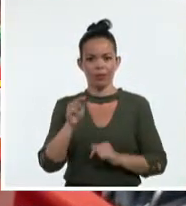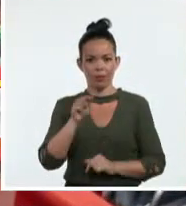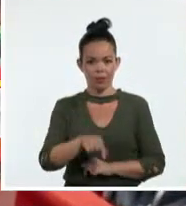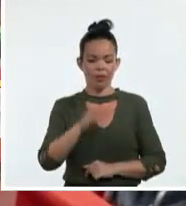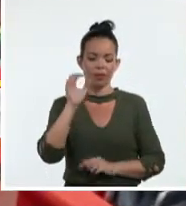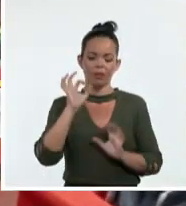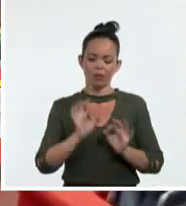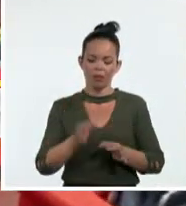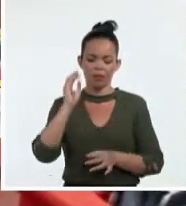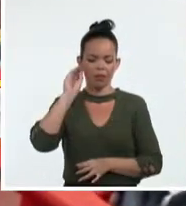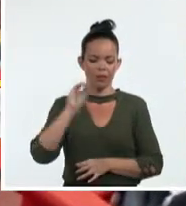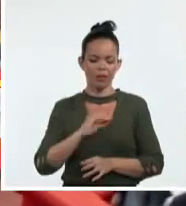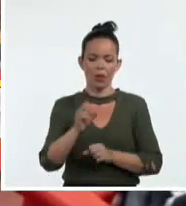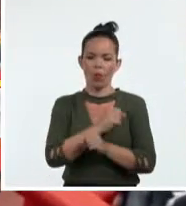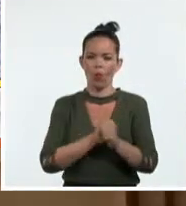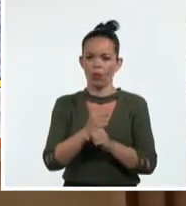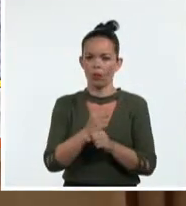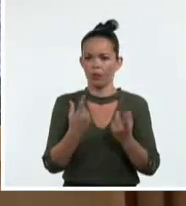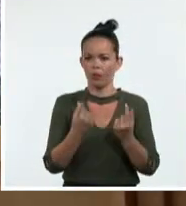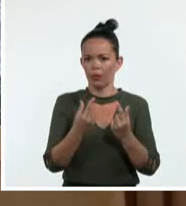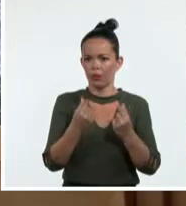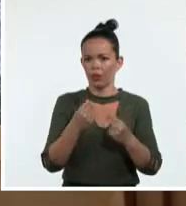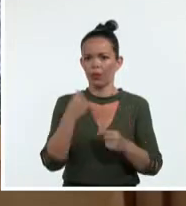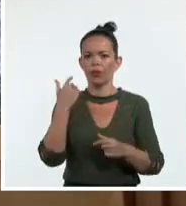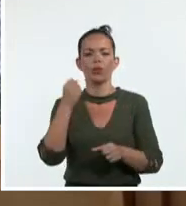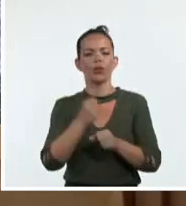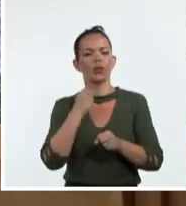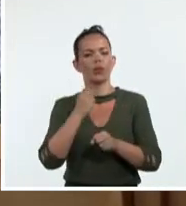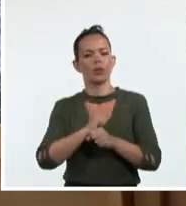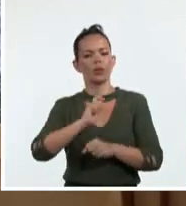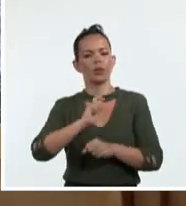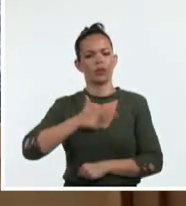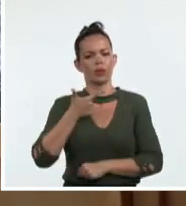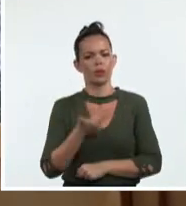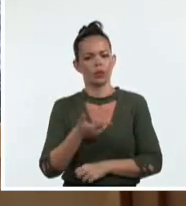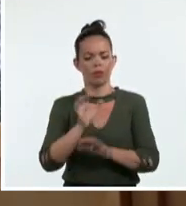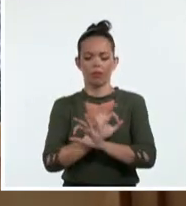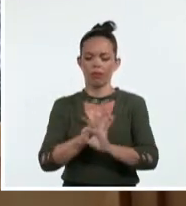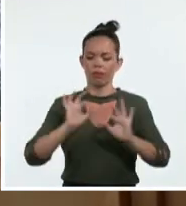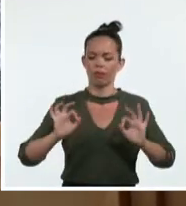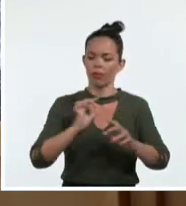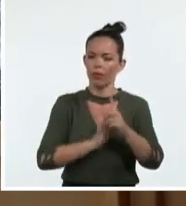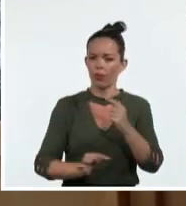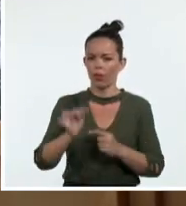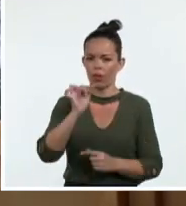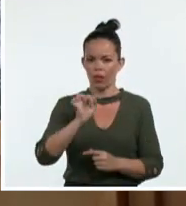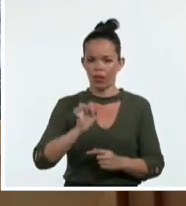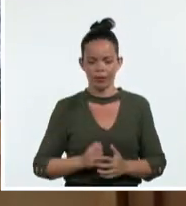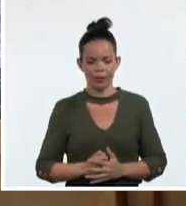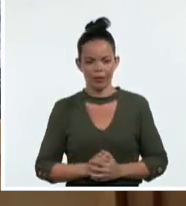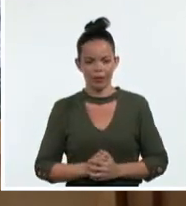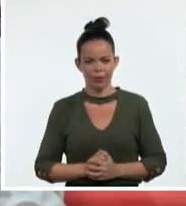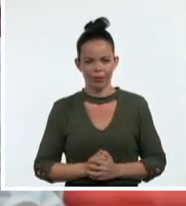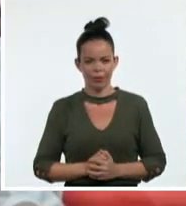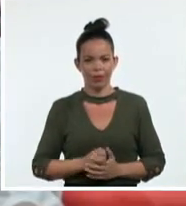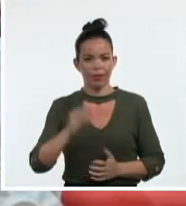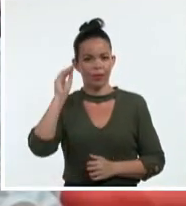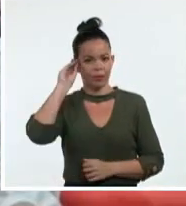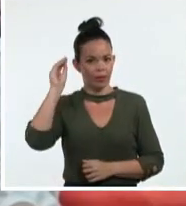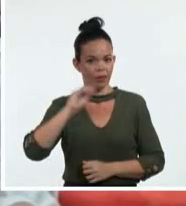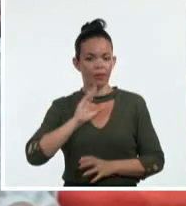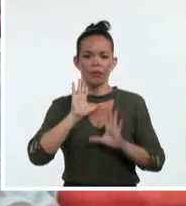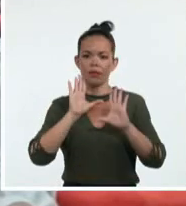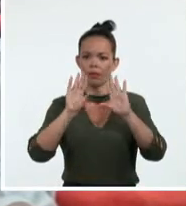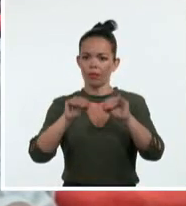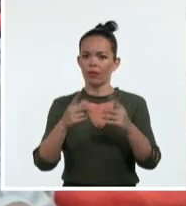presupuesto destinado a la actividad cultural con eficiencia y establecer prioridades en su aplicación. Remarcó además que urge